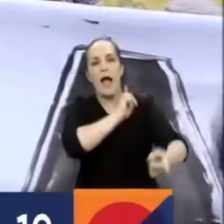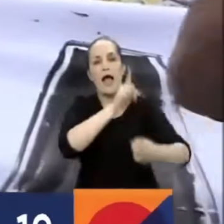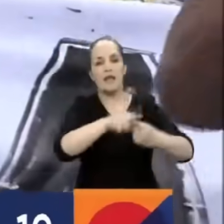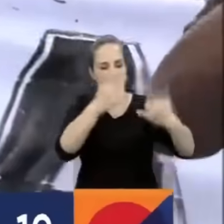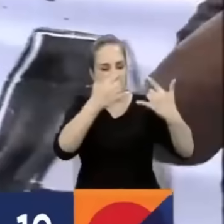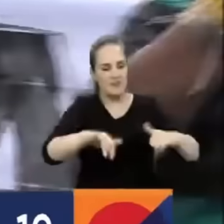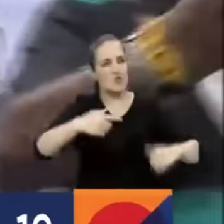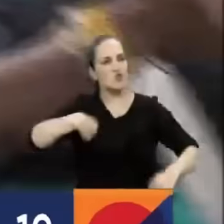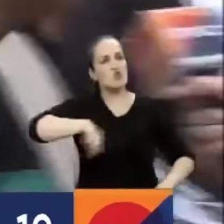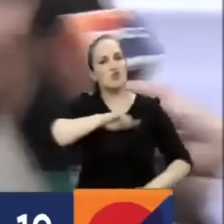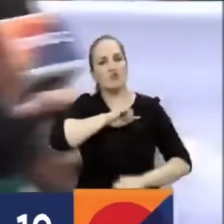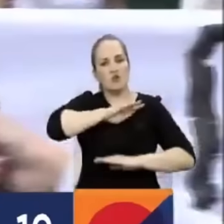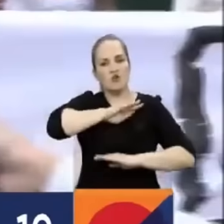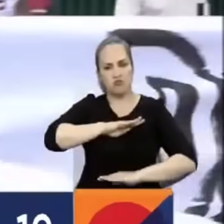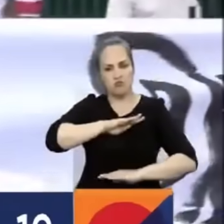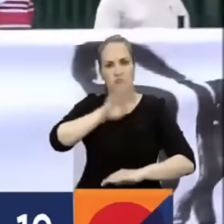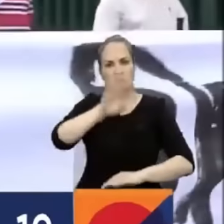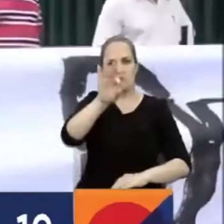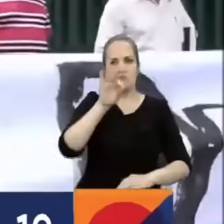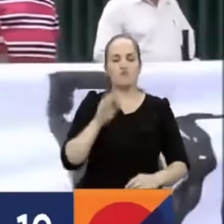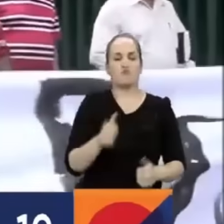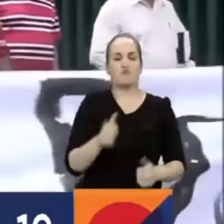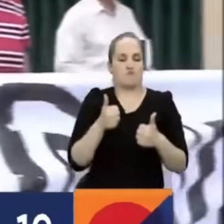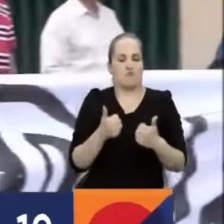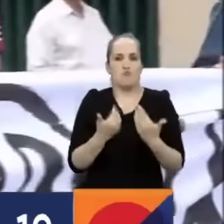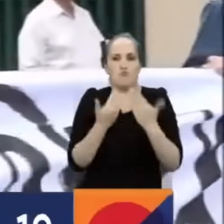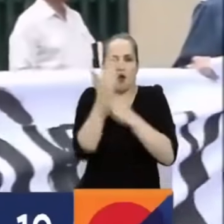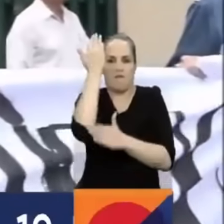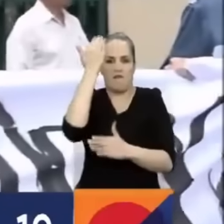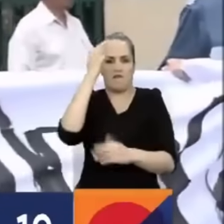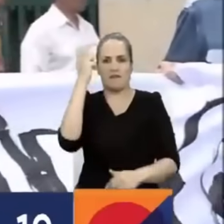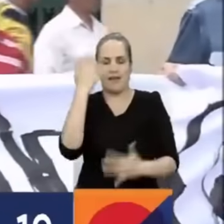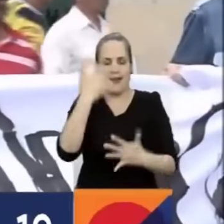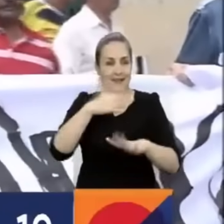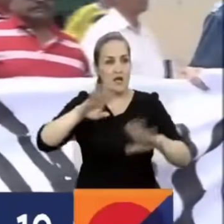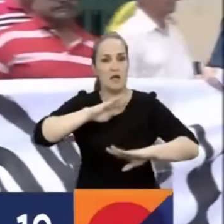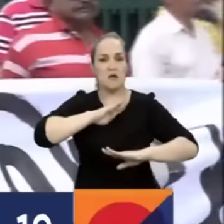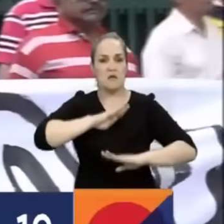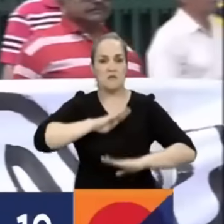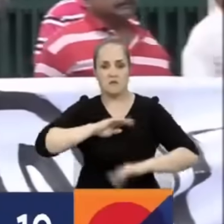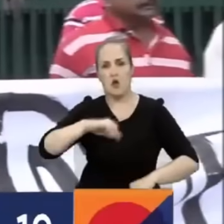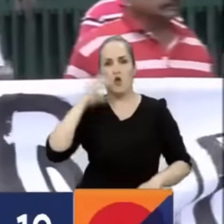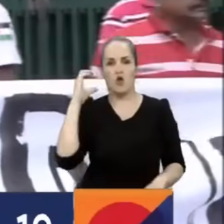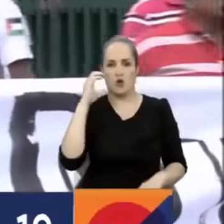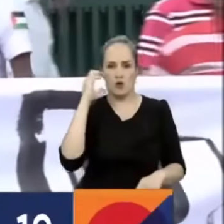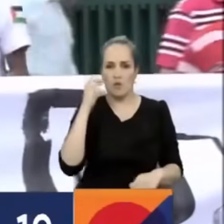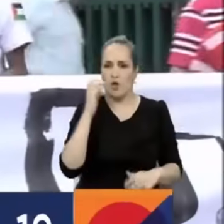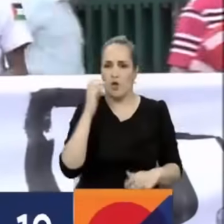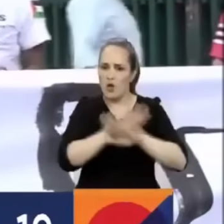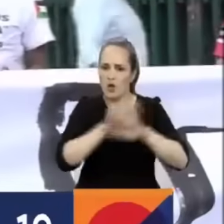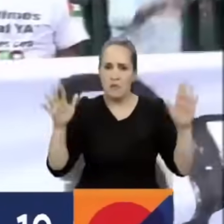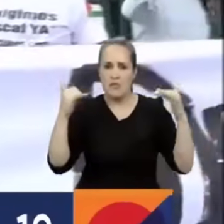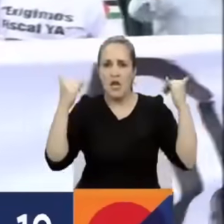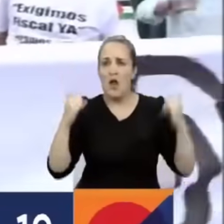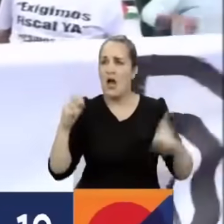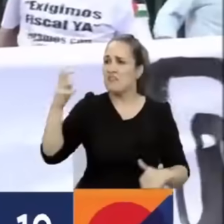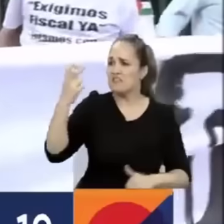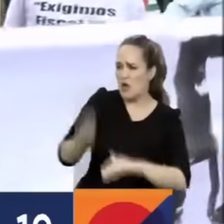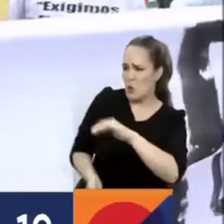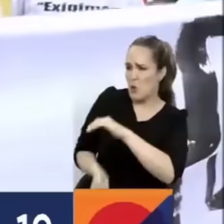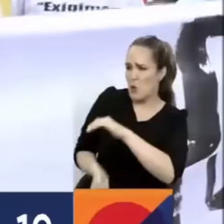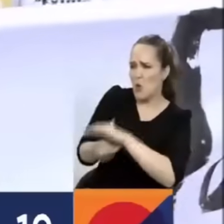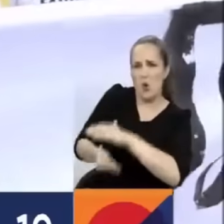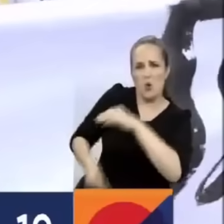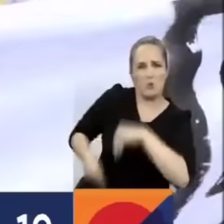nosotros sepamos de la satisfacción que hay nuevo fiscal aquí en Colombia. No queremos una fiscalía